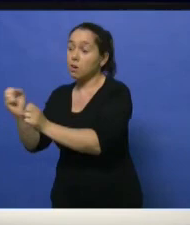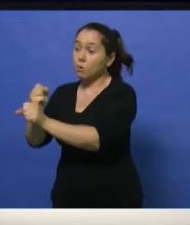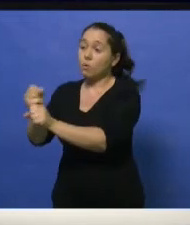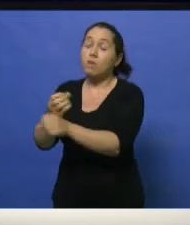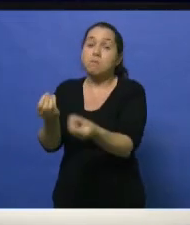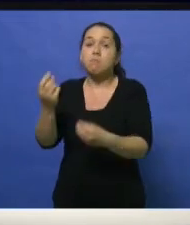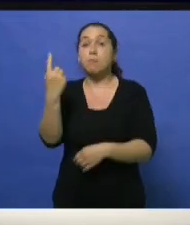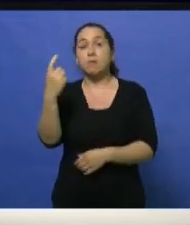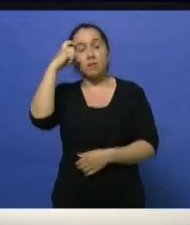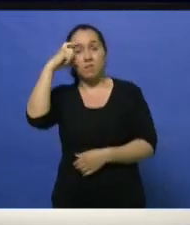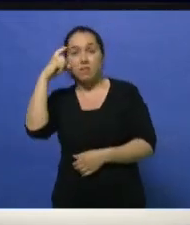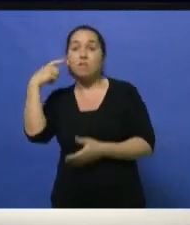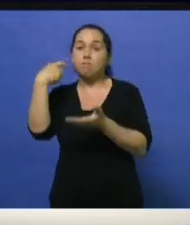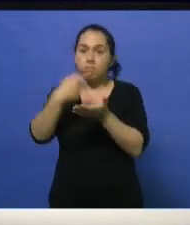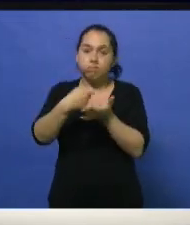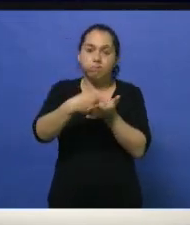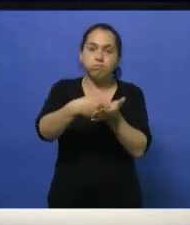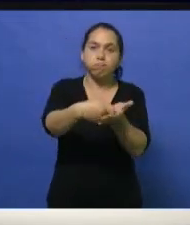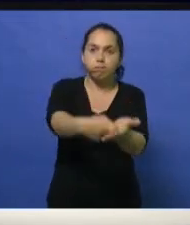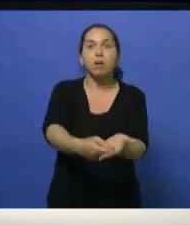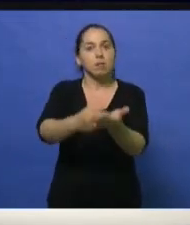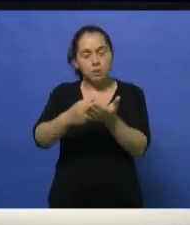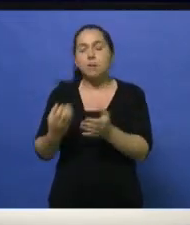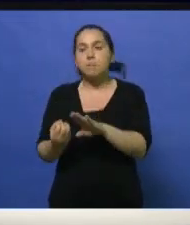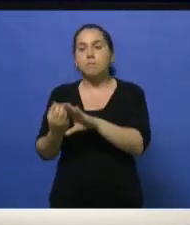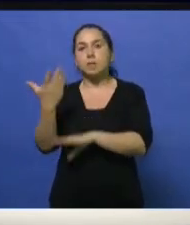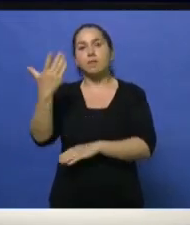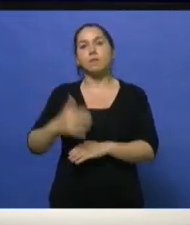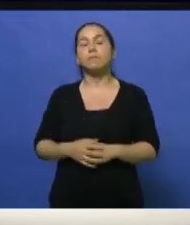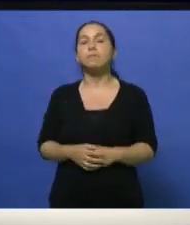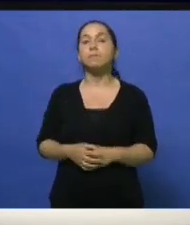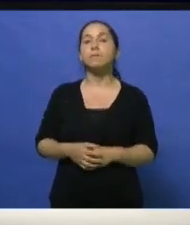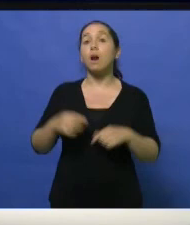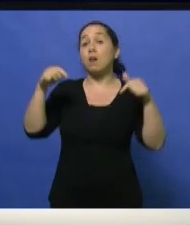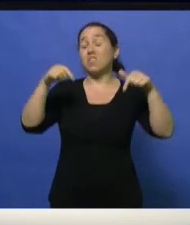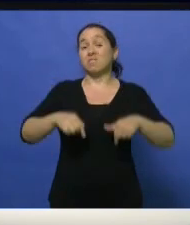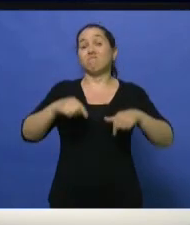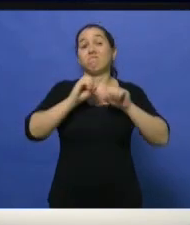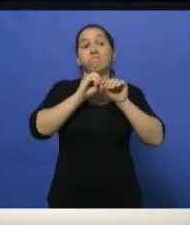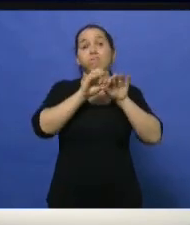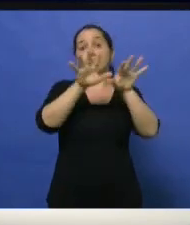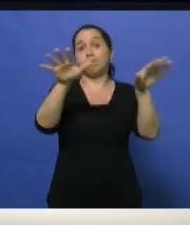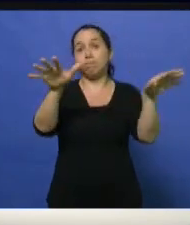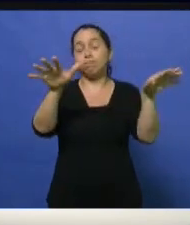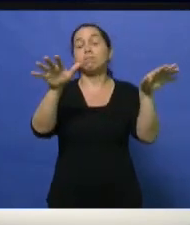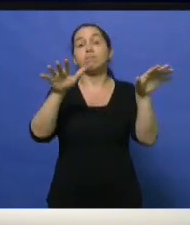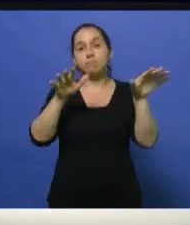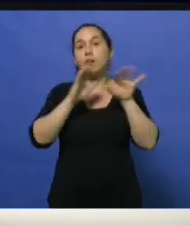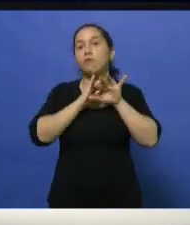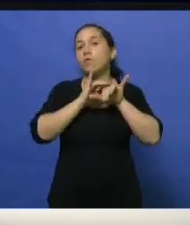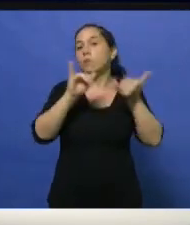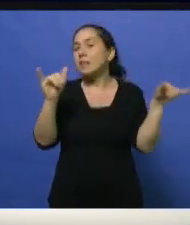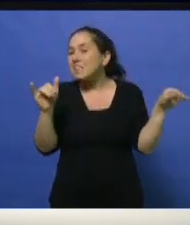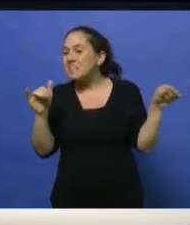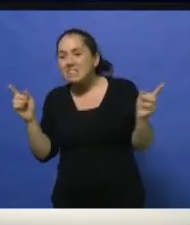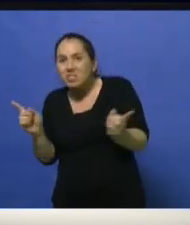a cobrarlo. Ya estarán las explicaciones del caso, esperemos. Hoy está viralizando y mucho con respecto a esto, pero la información hasta ahora es muy